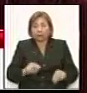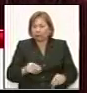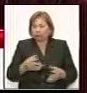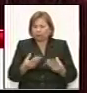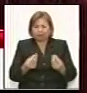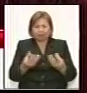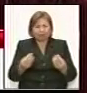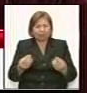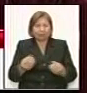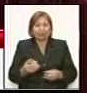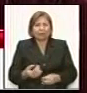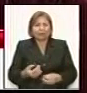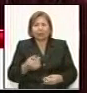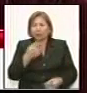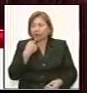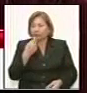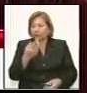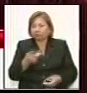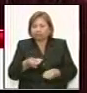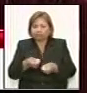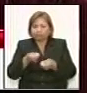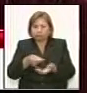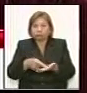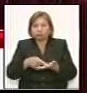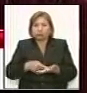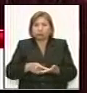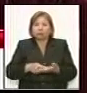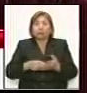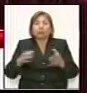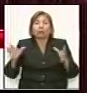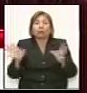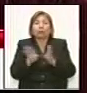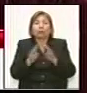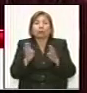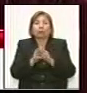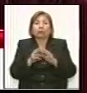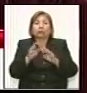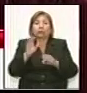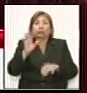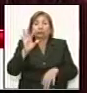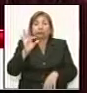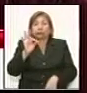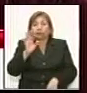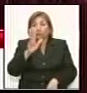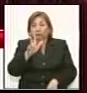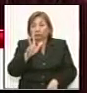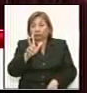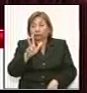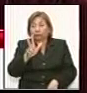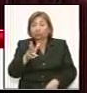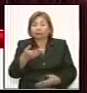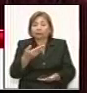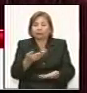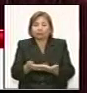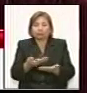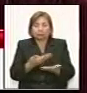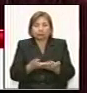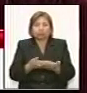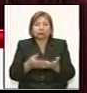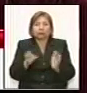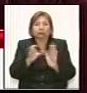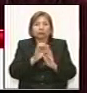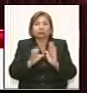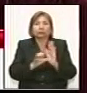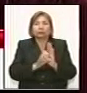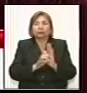mucha reacción internacional, se ve obligado a llamar a una asamblea constituyente el año 93 y se aprueba una constitución en el año 93,